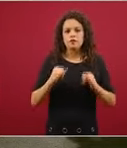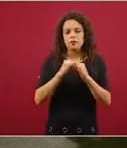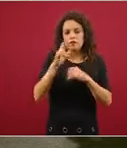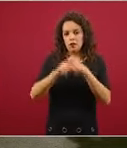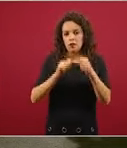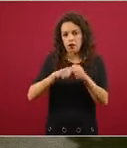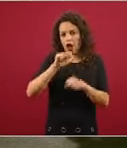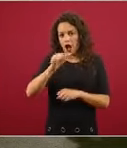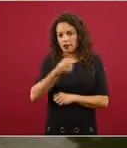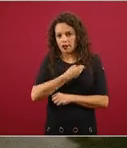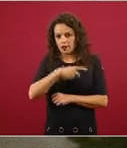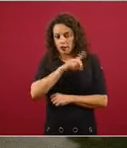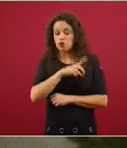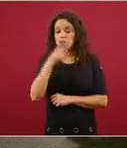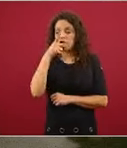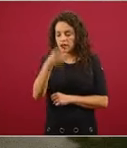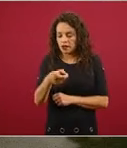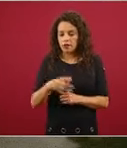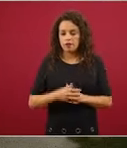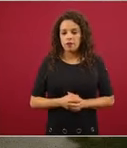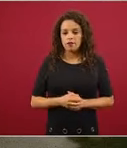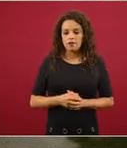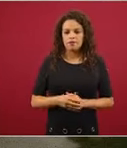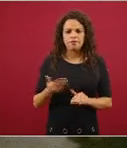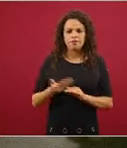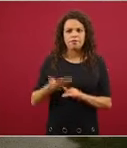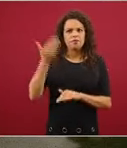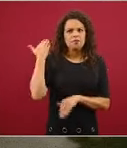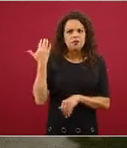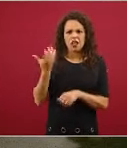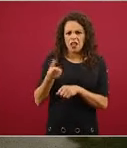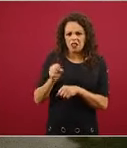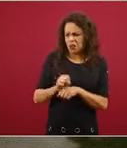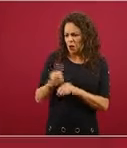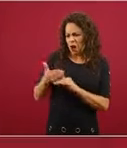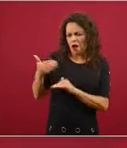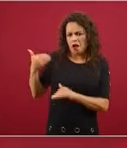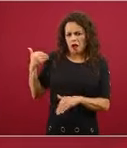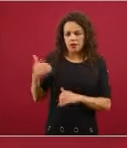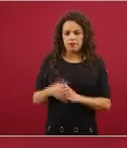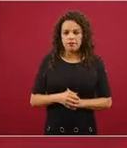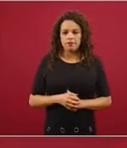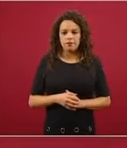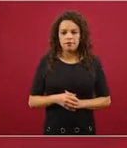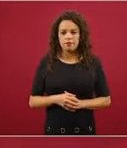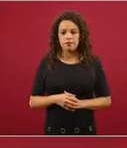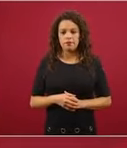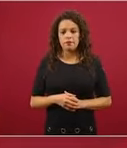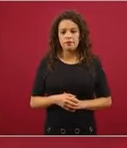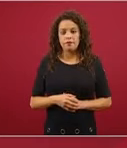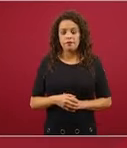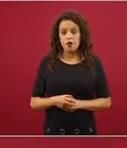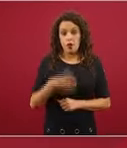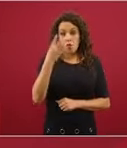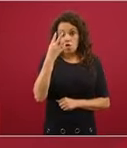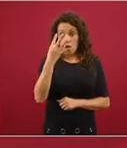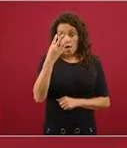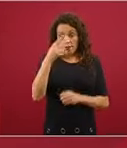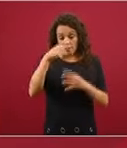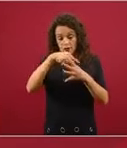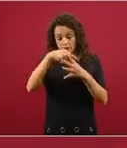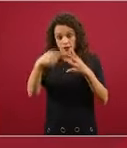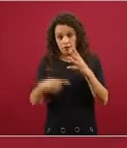Salud, en una ocasión hace algunas semanas, y enfáticamente hemos destacado estos 4 por